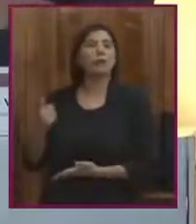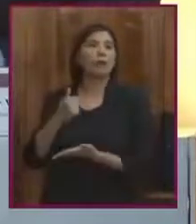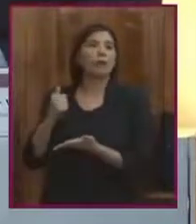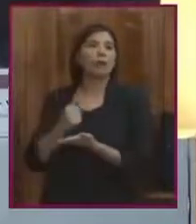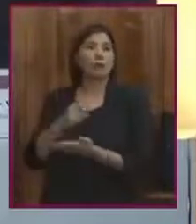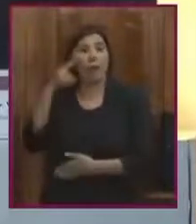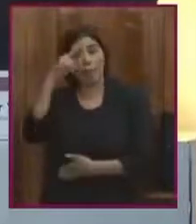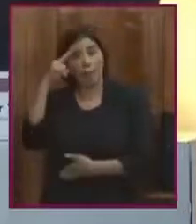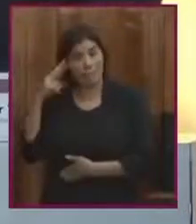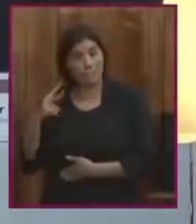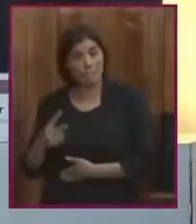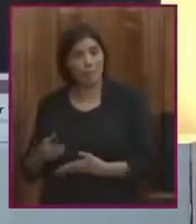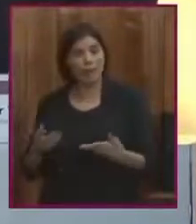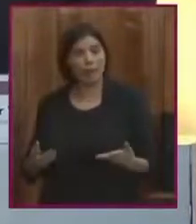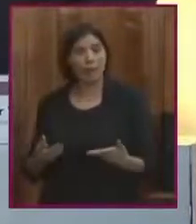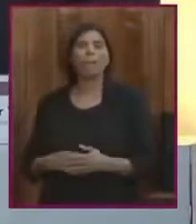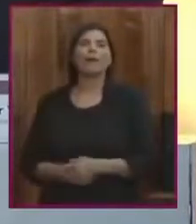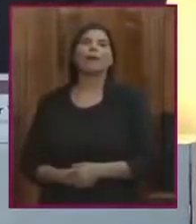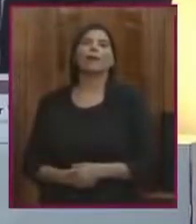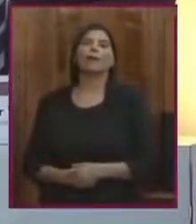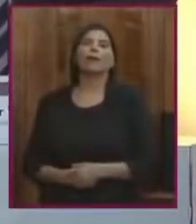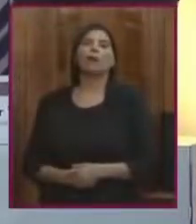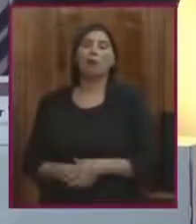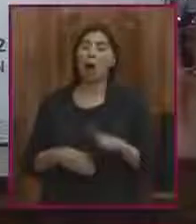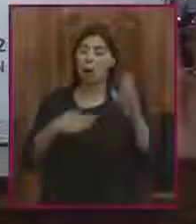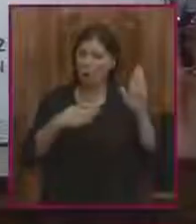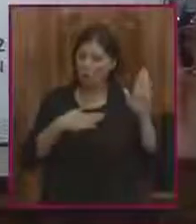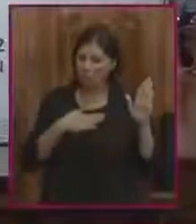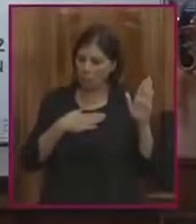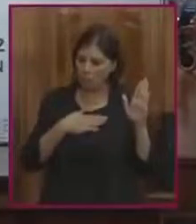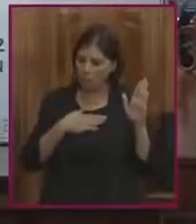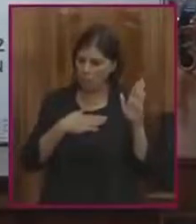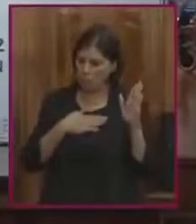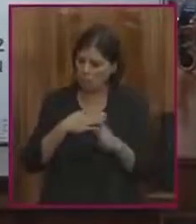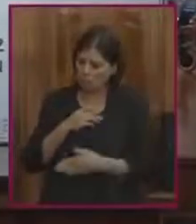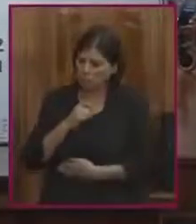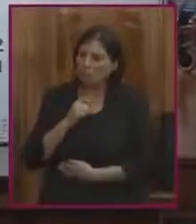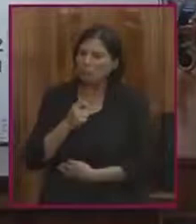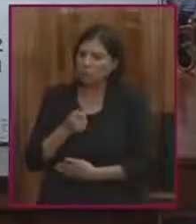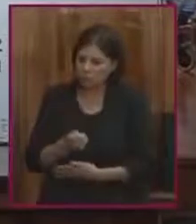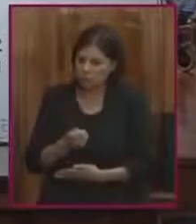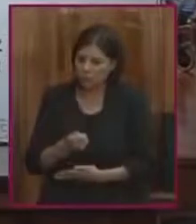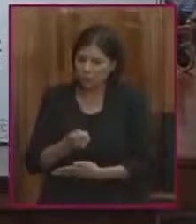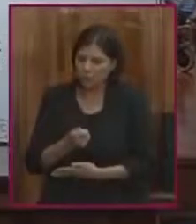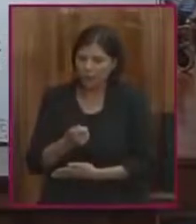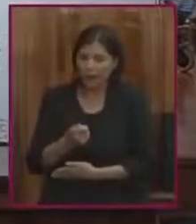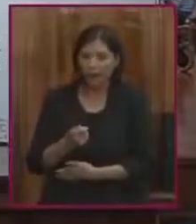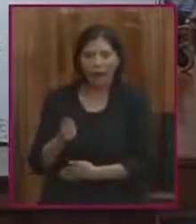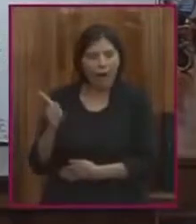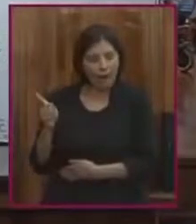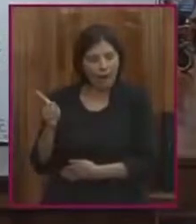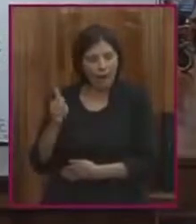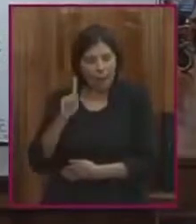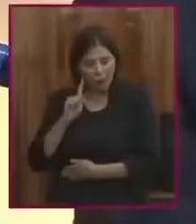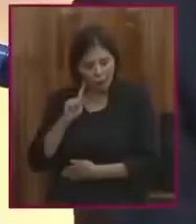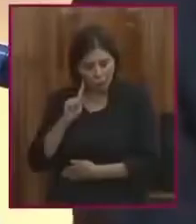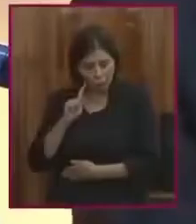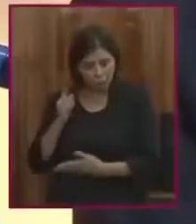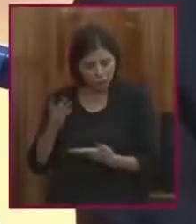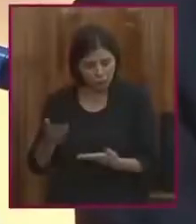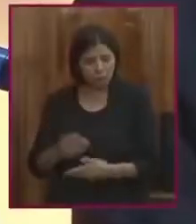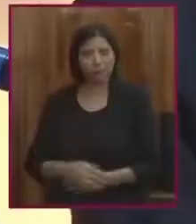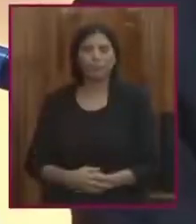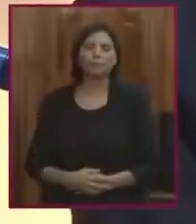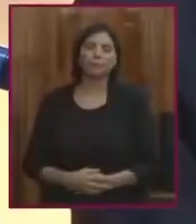al gigantesco compromiso que representa en su condición, digamos, y en su